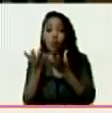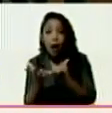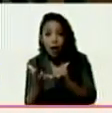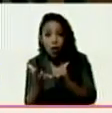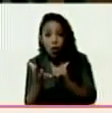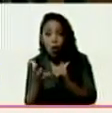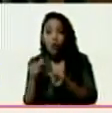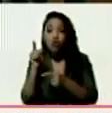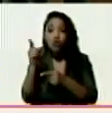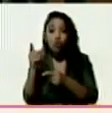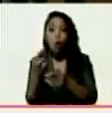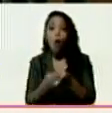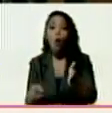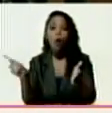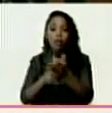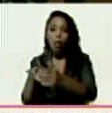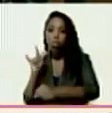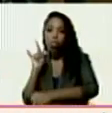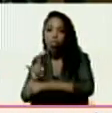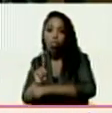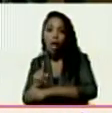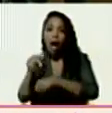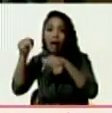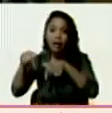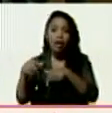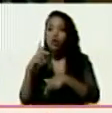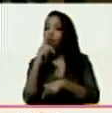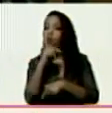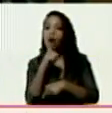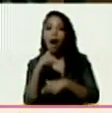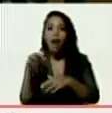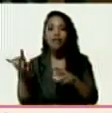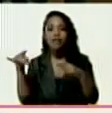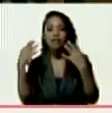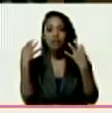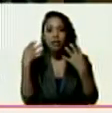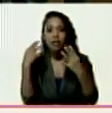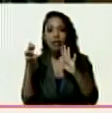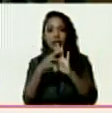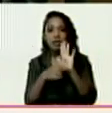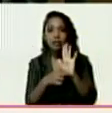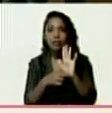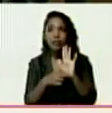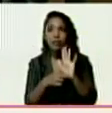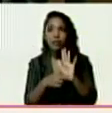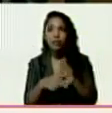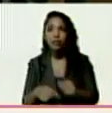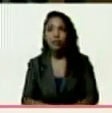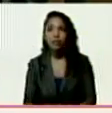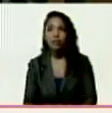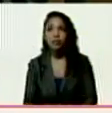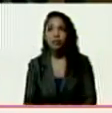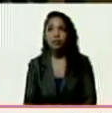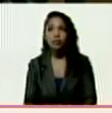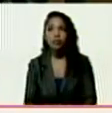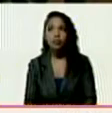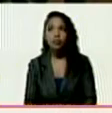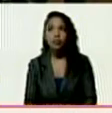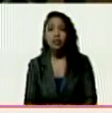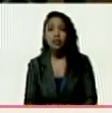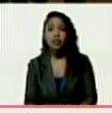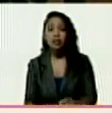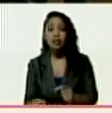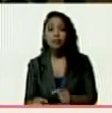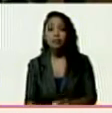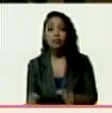que no te vuelvan a engañar diciendo que aquí no había quórum reglamentario. Voy aquí. Déjame para